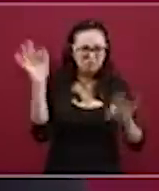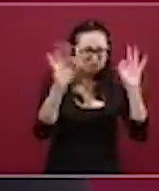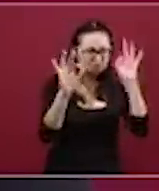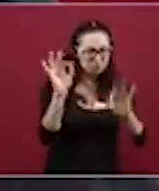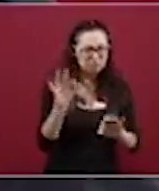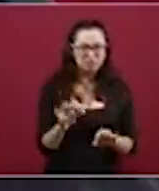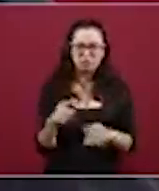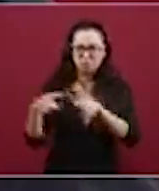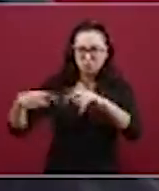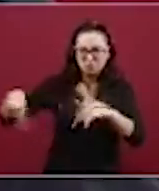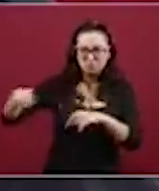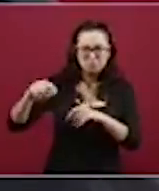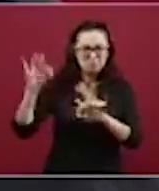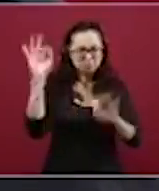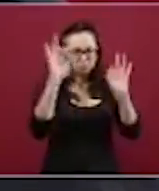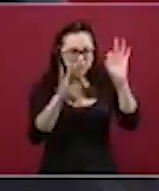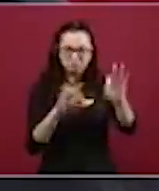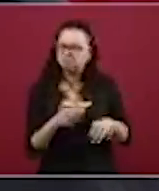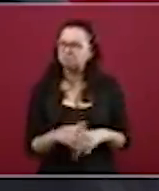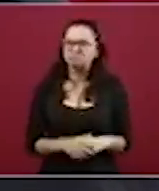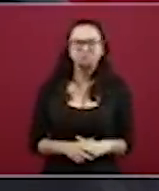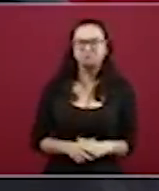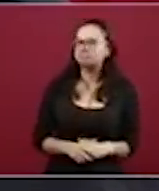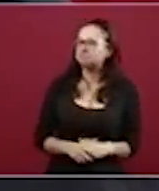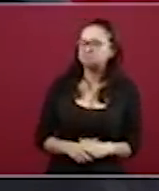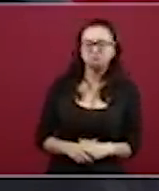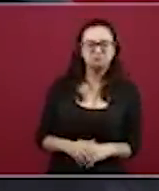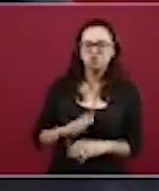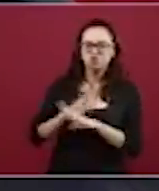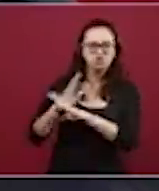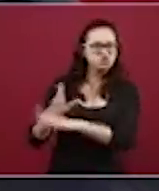Entonces, muchísimas virtudes